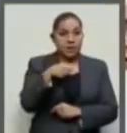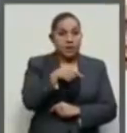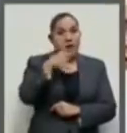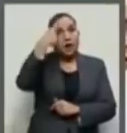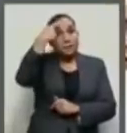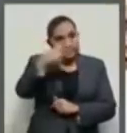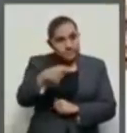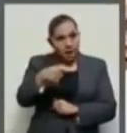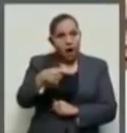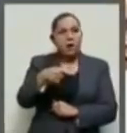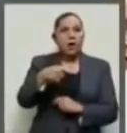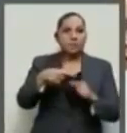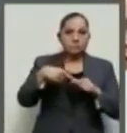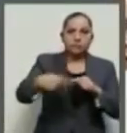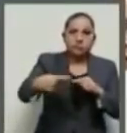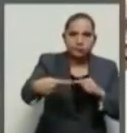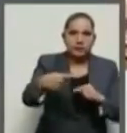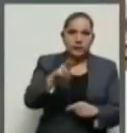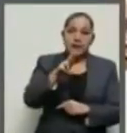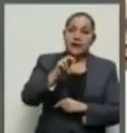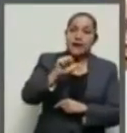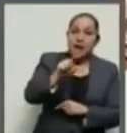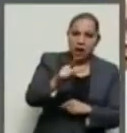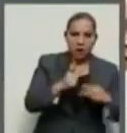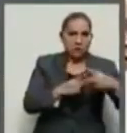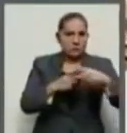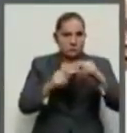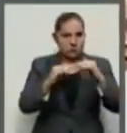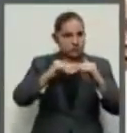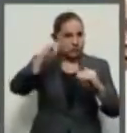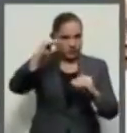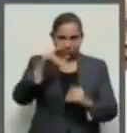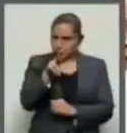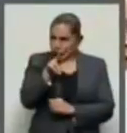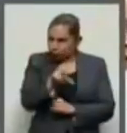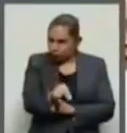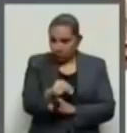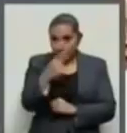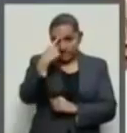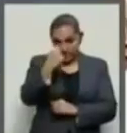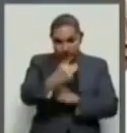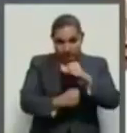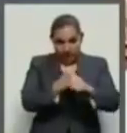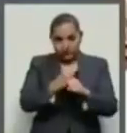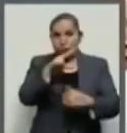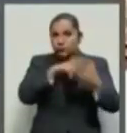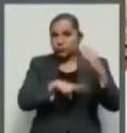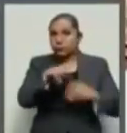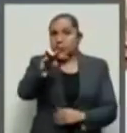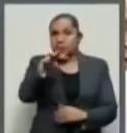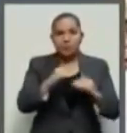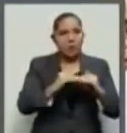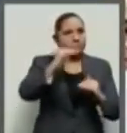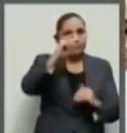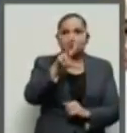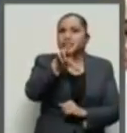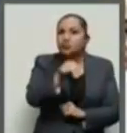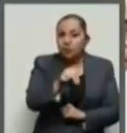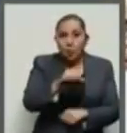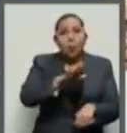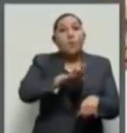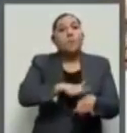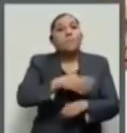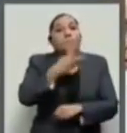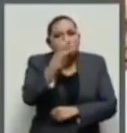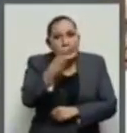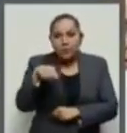en términos reales el precio de la gasolina durante 2019, porque es el único instrumento que tiene el